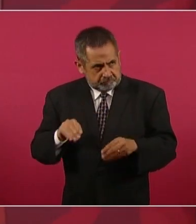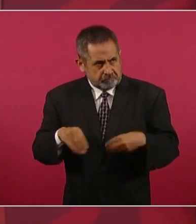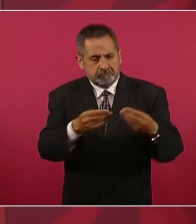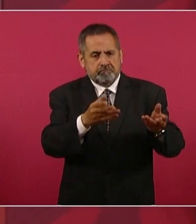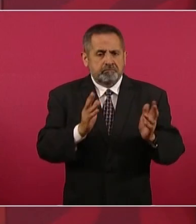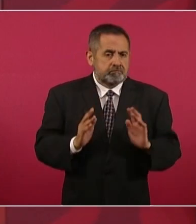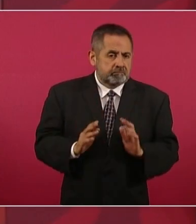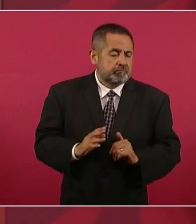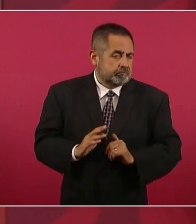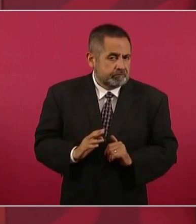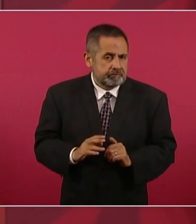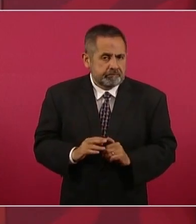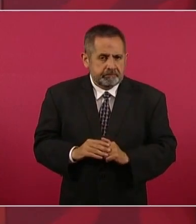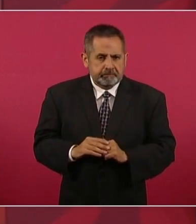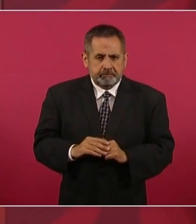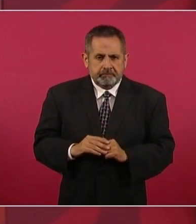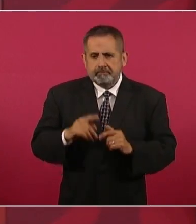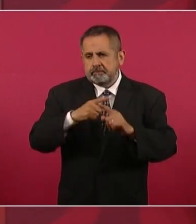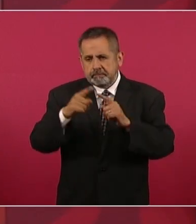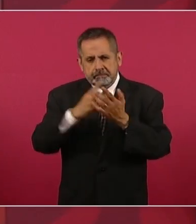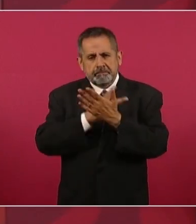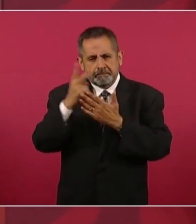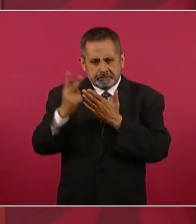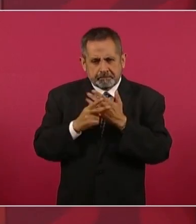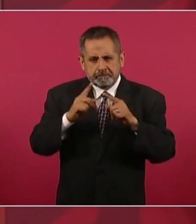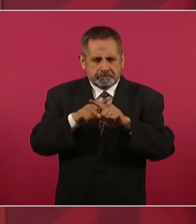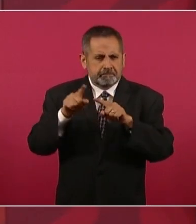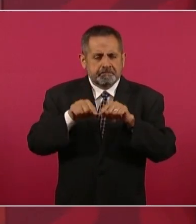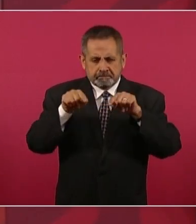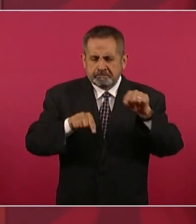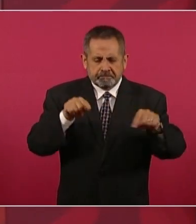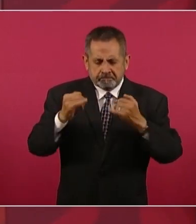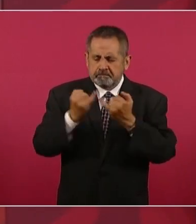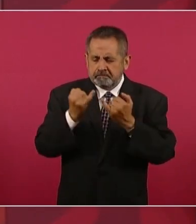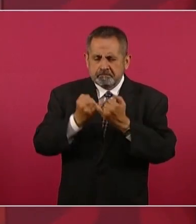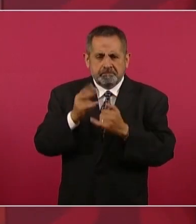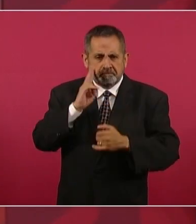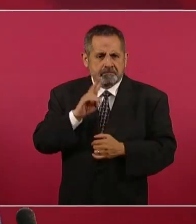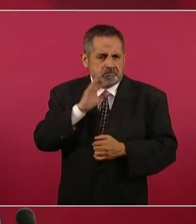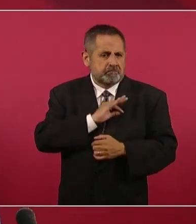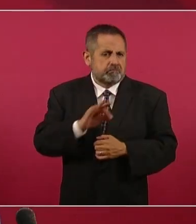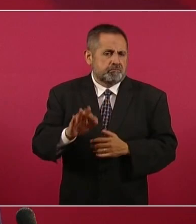Y proyectos así